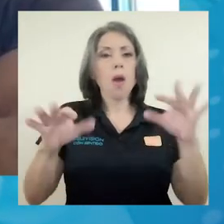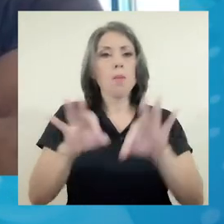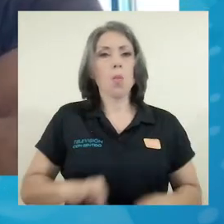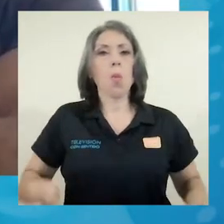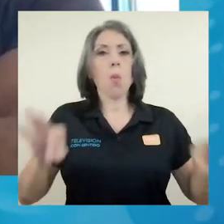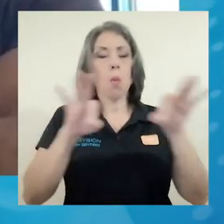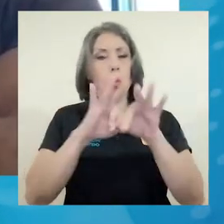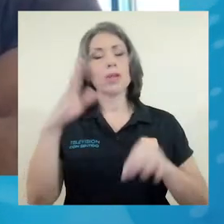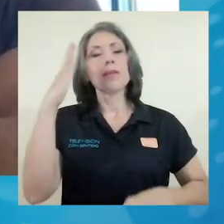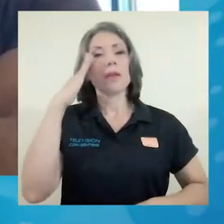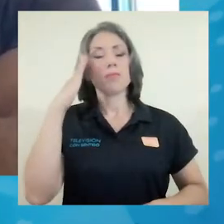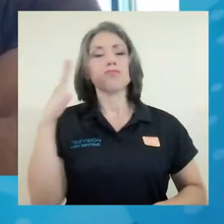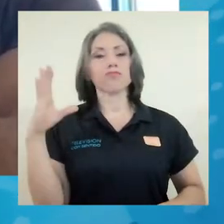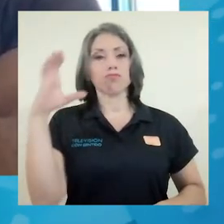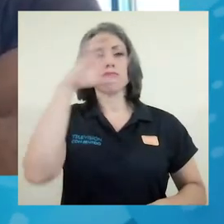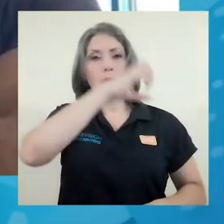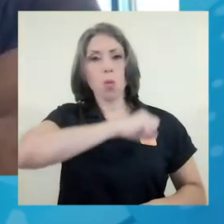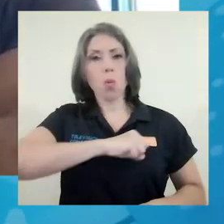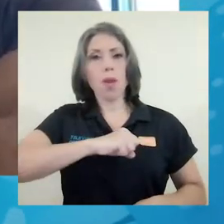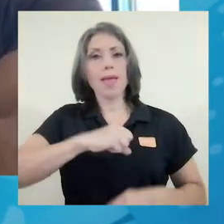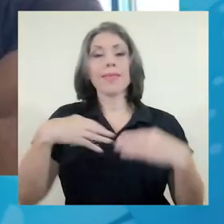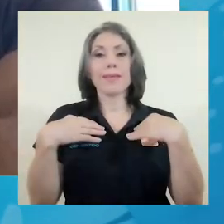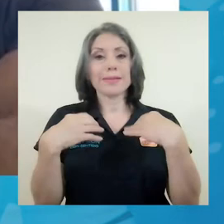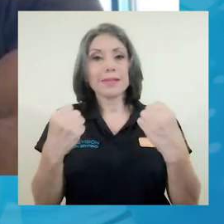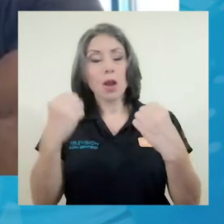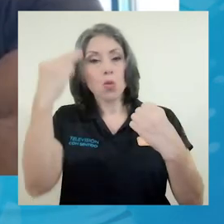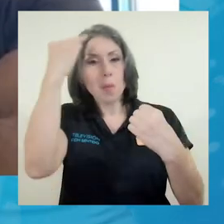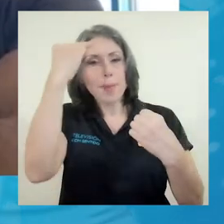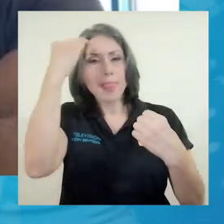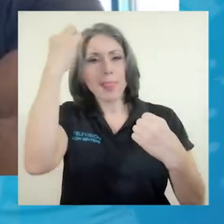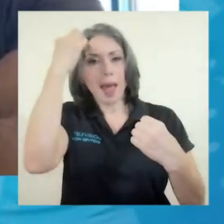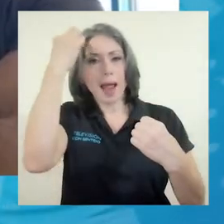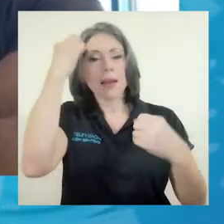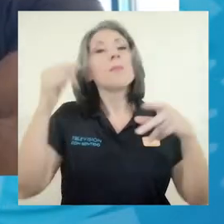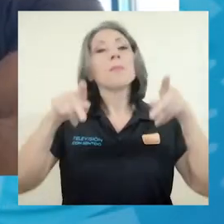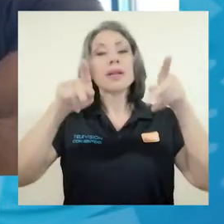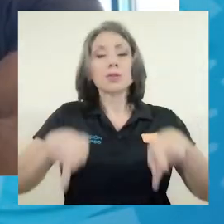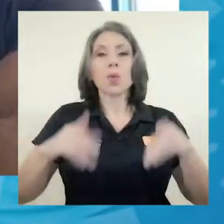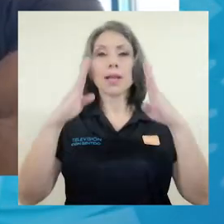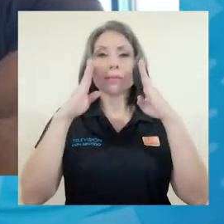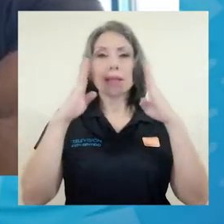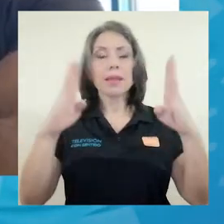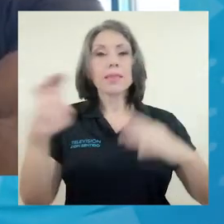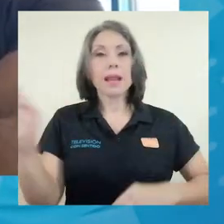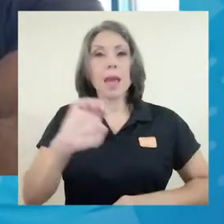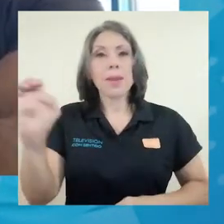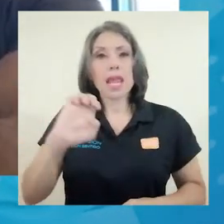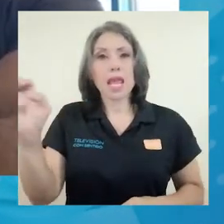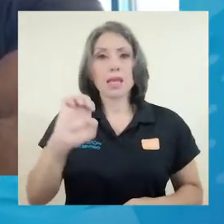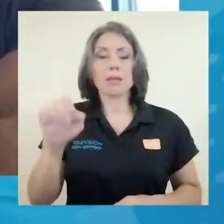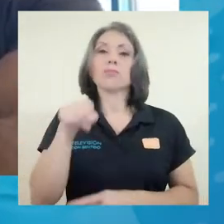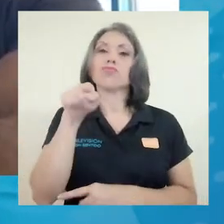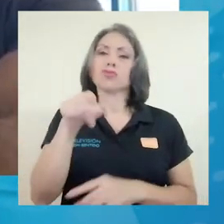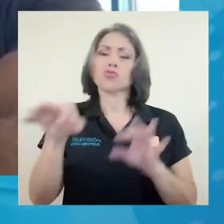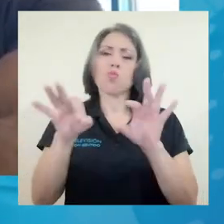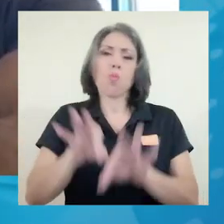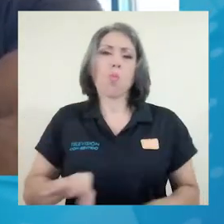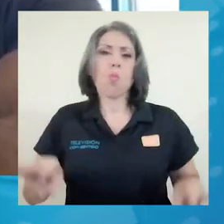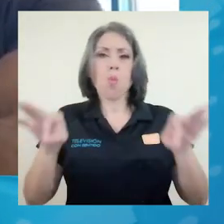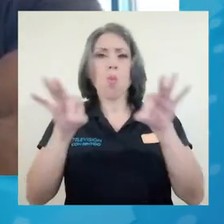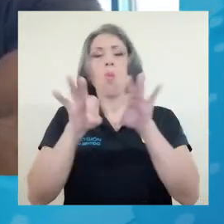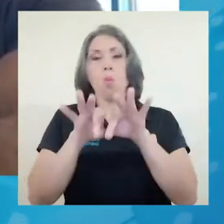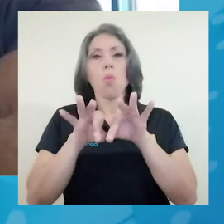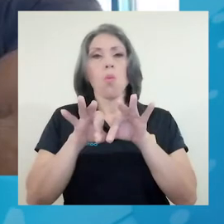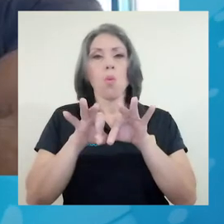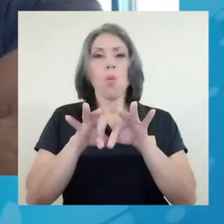atendiendo la emergencia es un factor importante a tomar en cuenta cuando se asignan recursos y